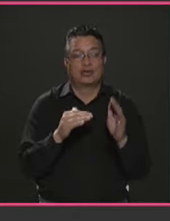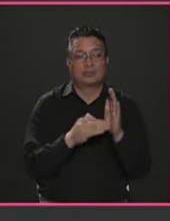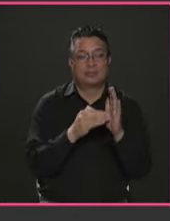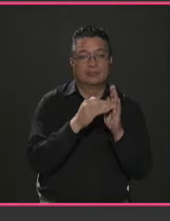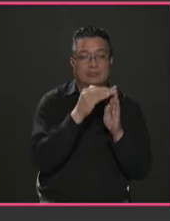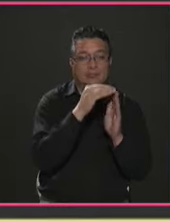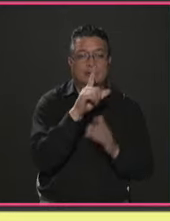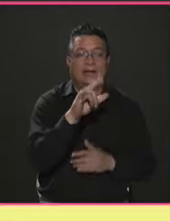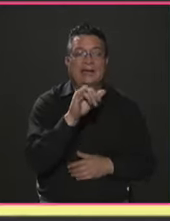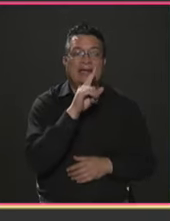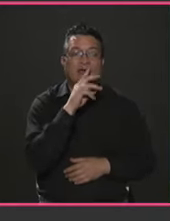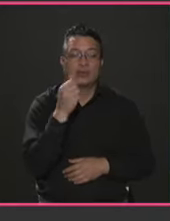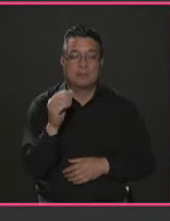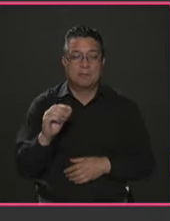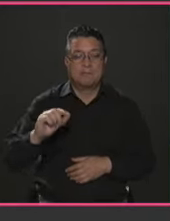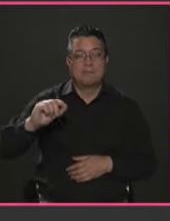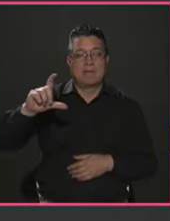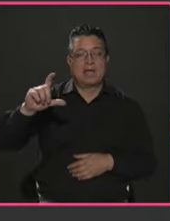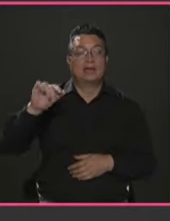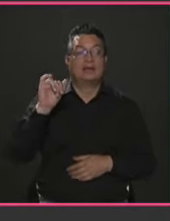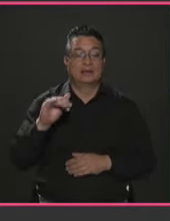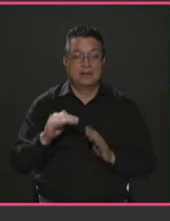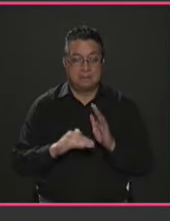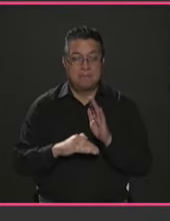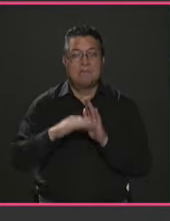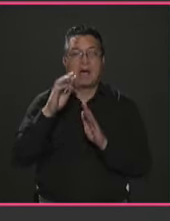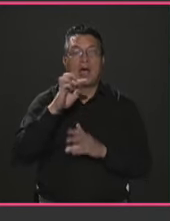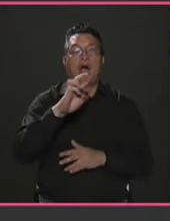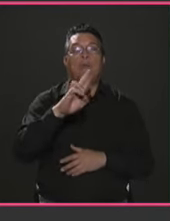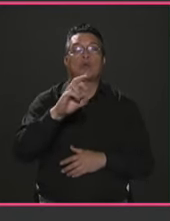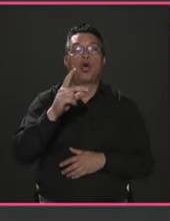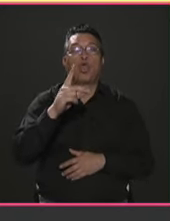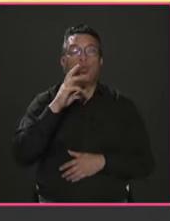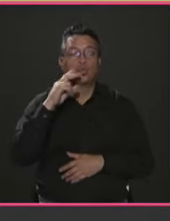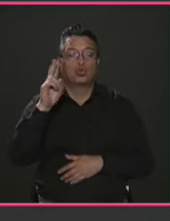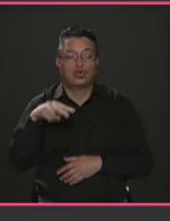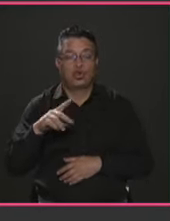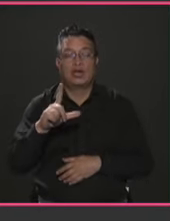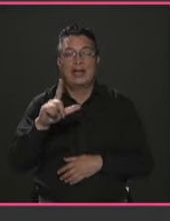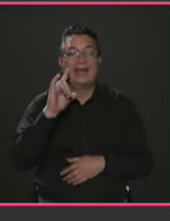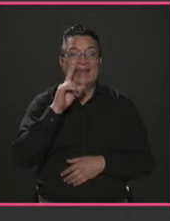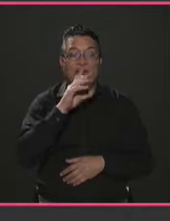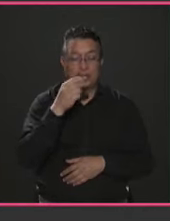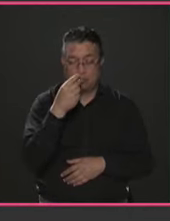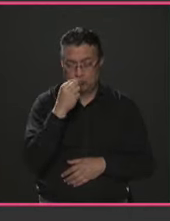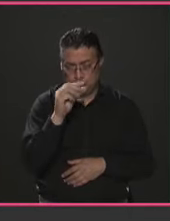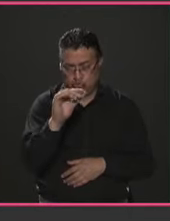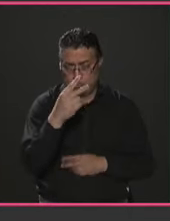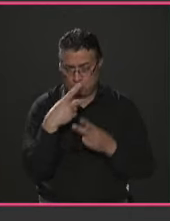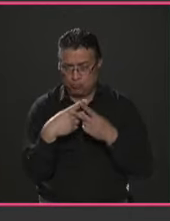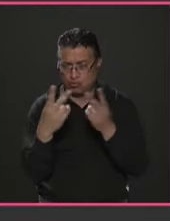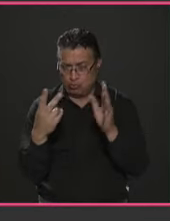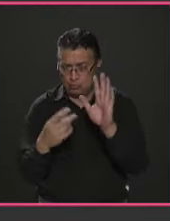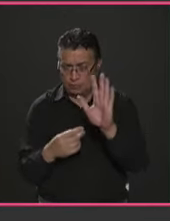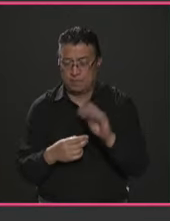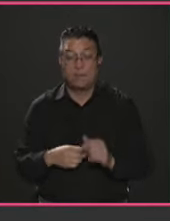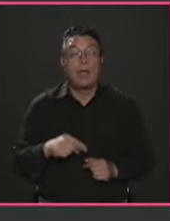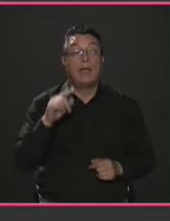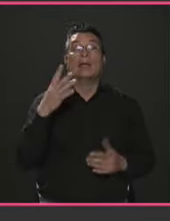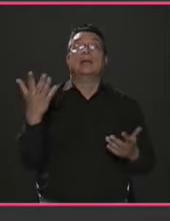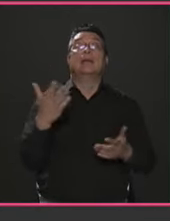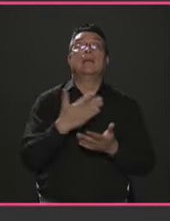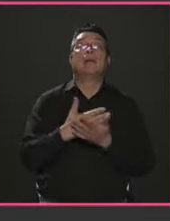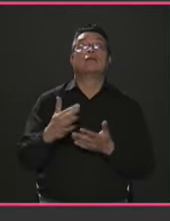del precio del litio y el aumento de la producción de litio como vamos a ver enseguida qué va a pasar a